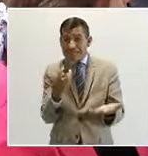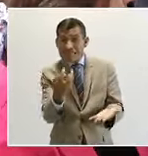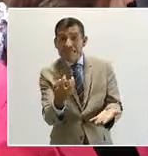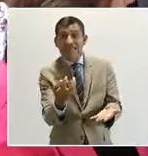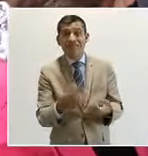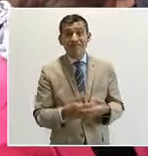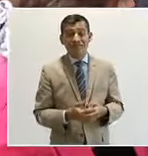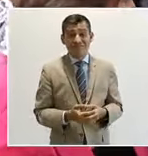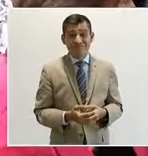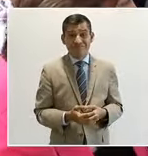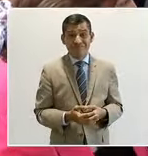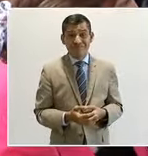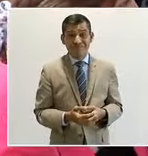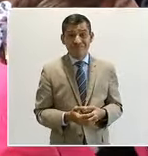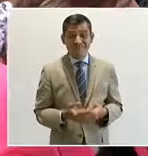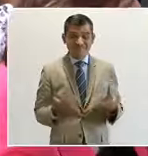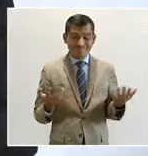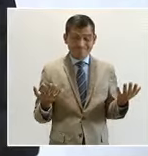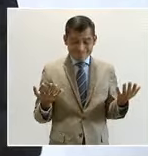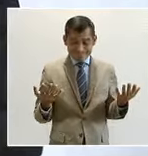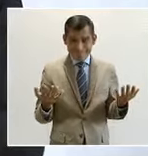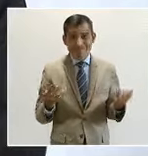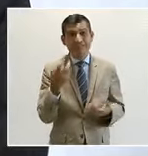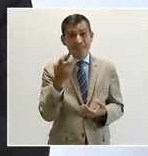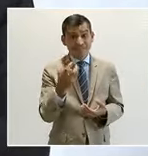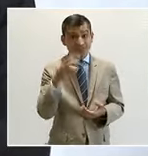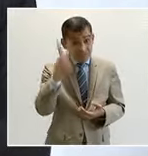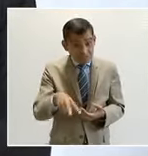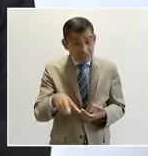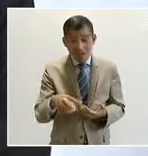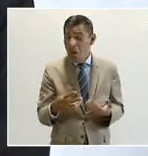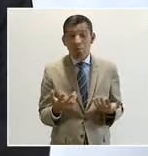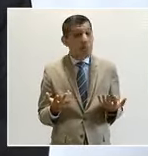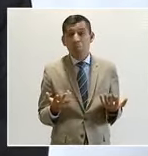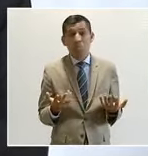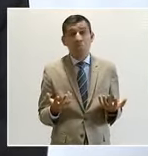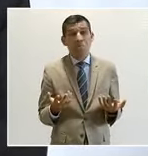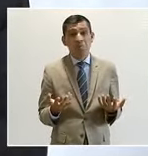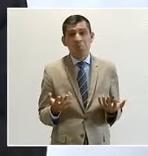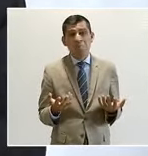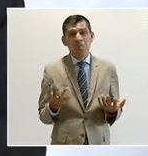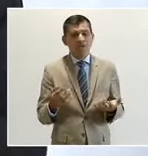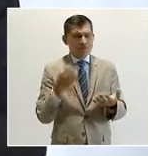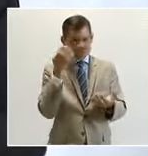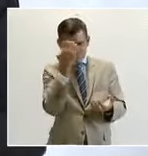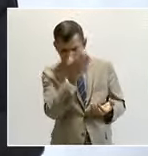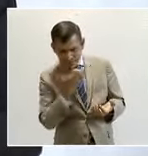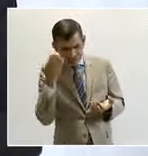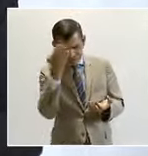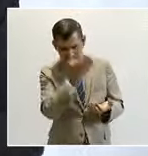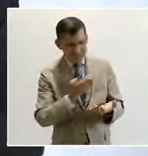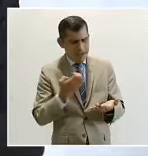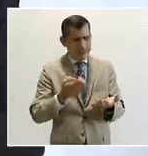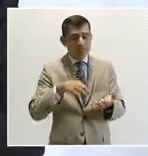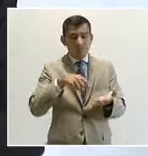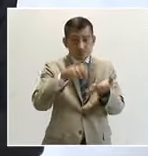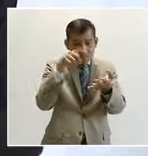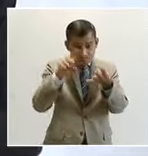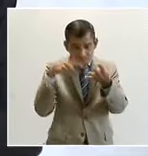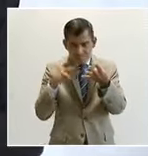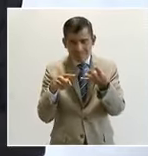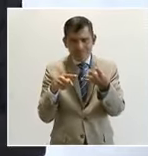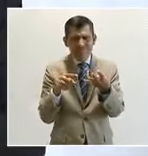Pues eso no era cierto No es que no pasaran el examen de admisión es que no había